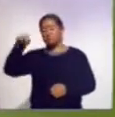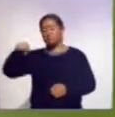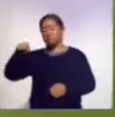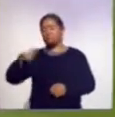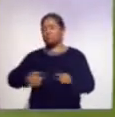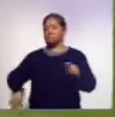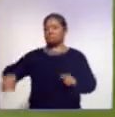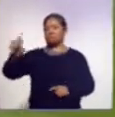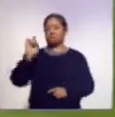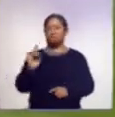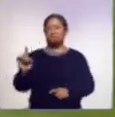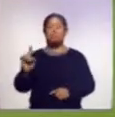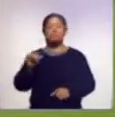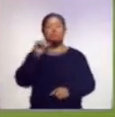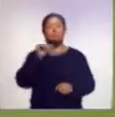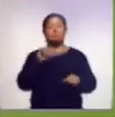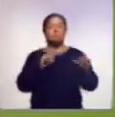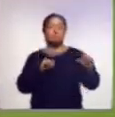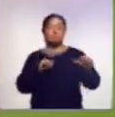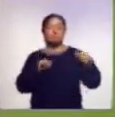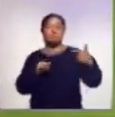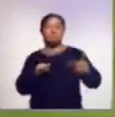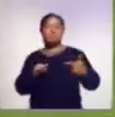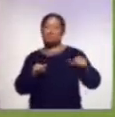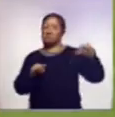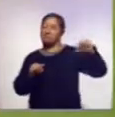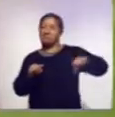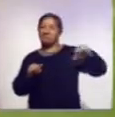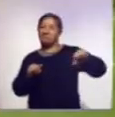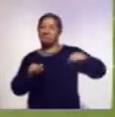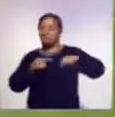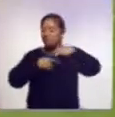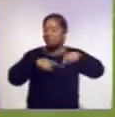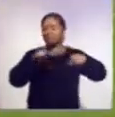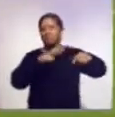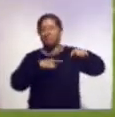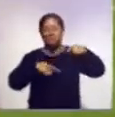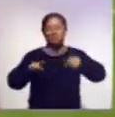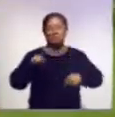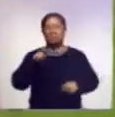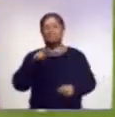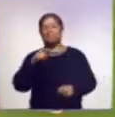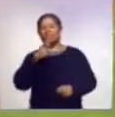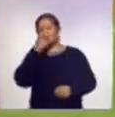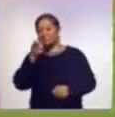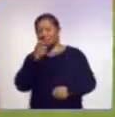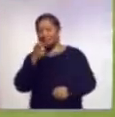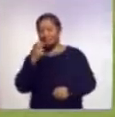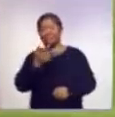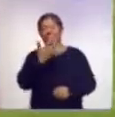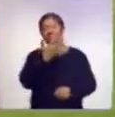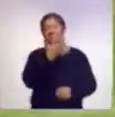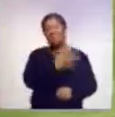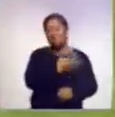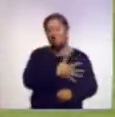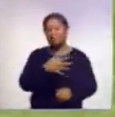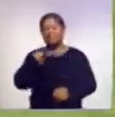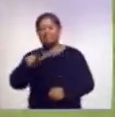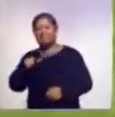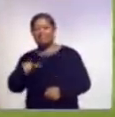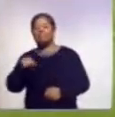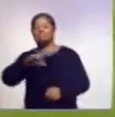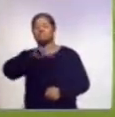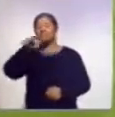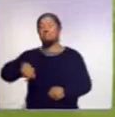Diegos, Aguilar y Gama no estuvo fina. Fallaron frente a portería, goles cantados a los minutos 15 y 17. En el complemento, los